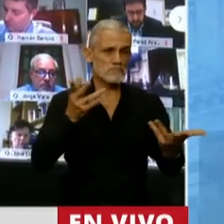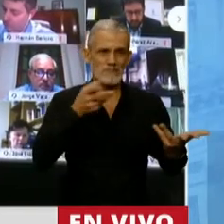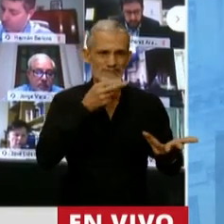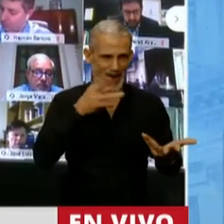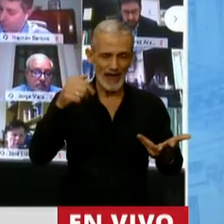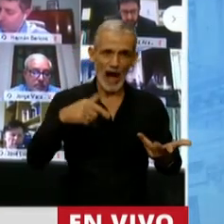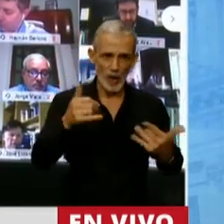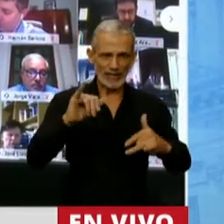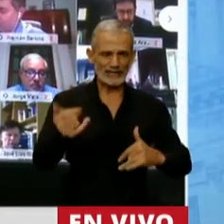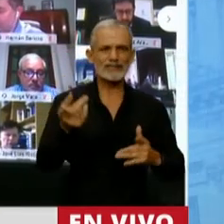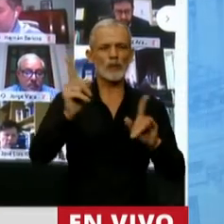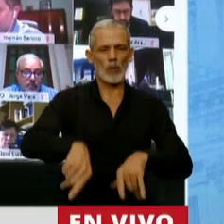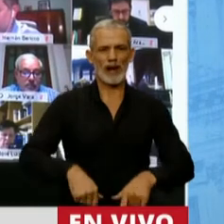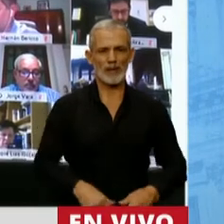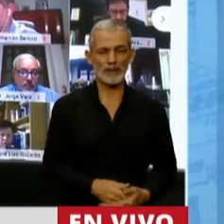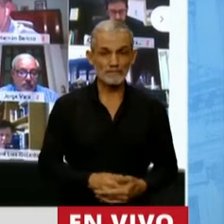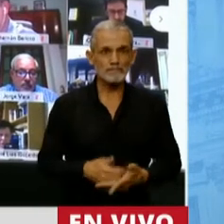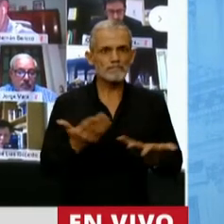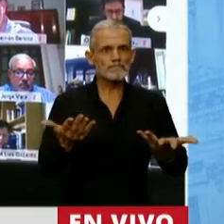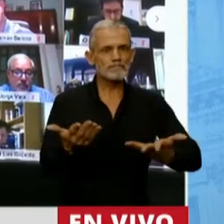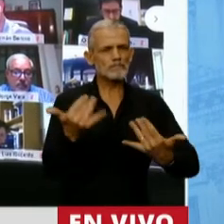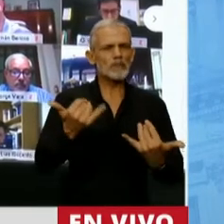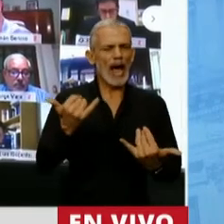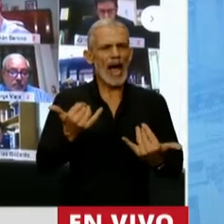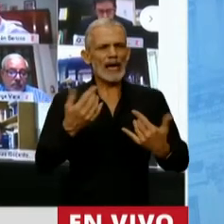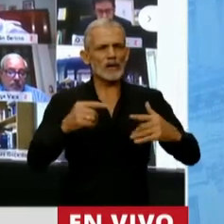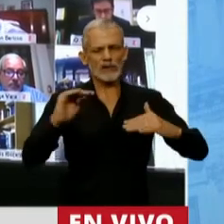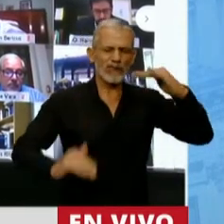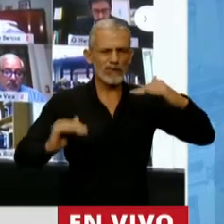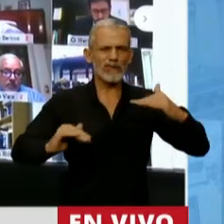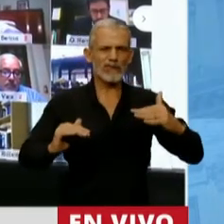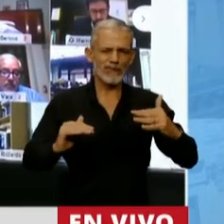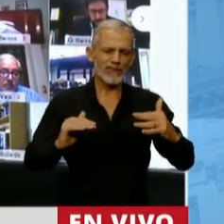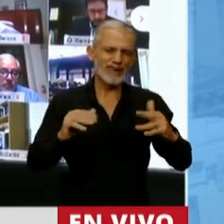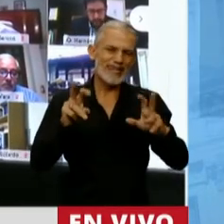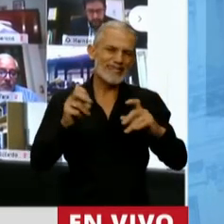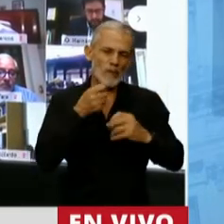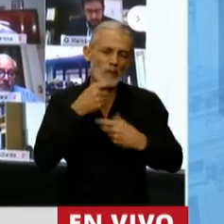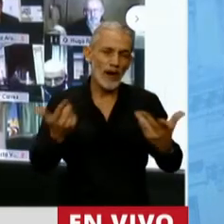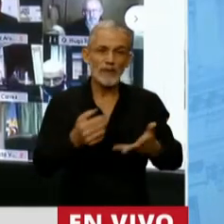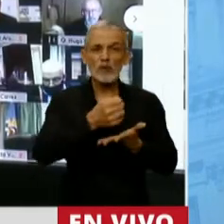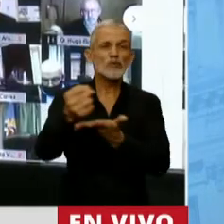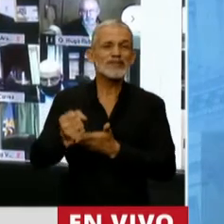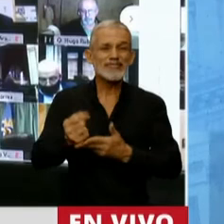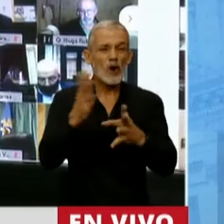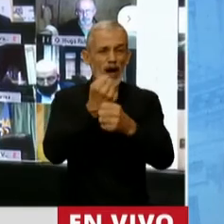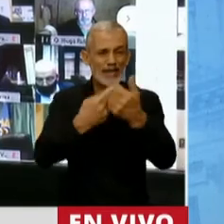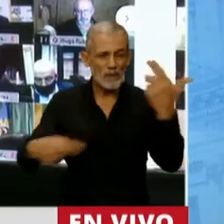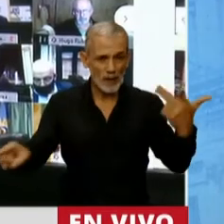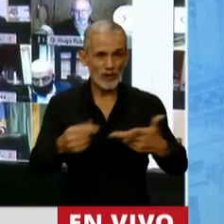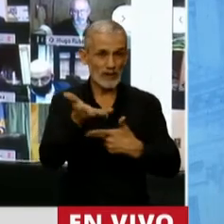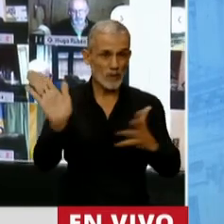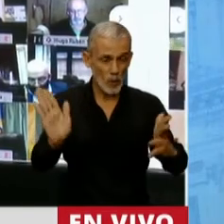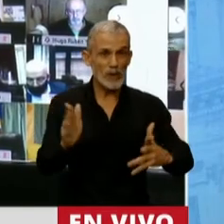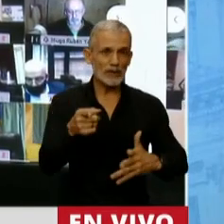con fondos nacionales. Obviamente persisten las asimetrías en temas tan sensibles como los subsidios al transporte público,